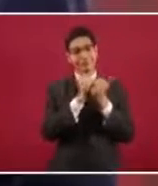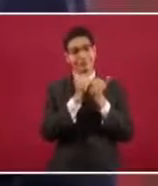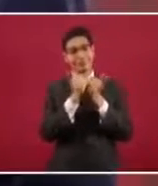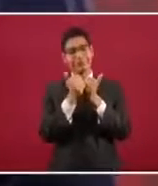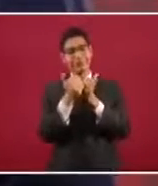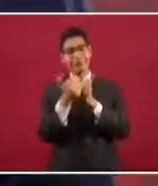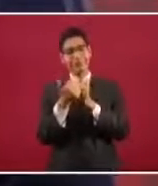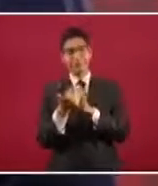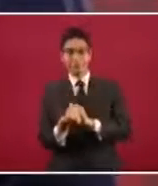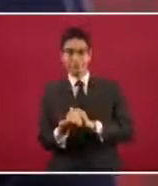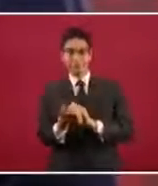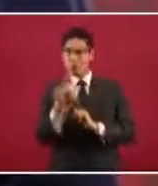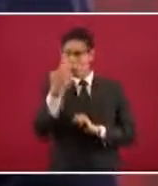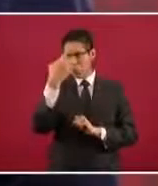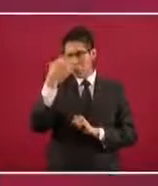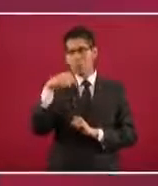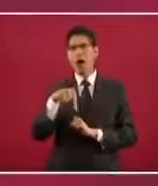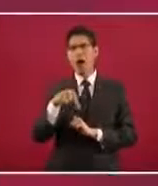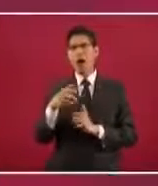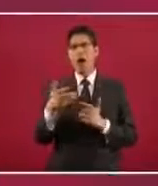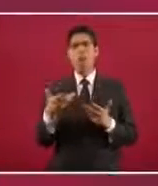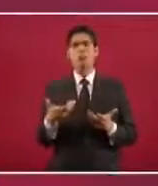estar enfrentando